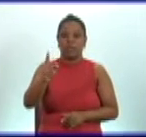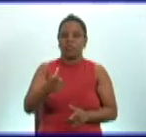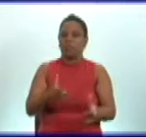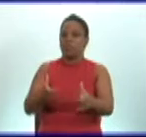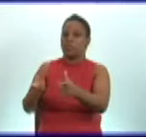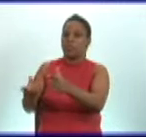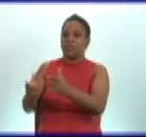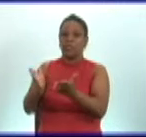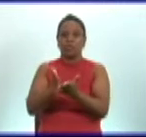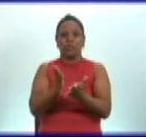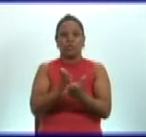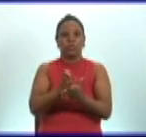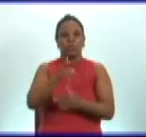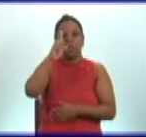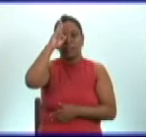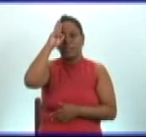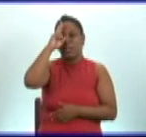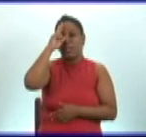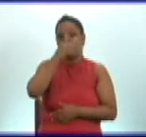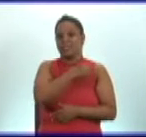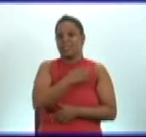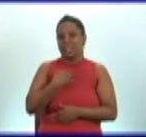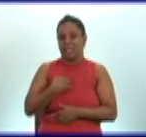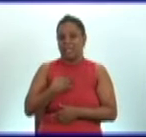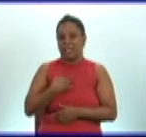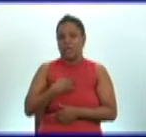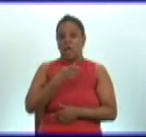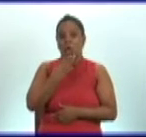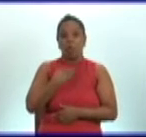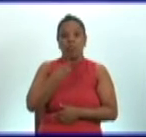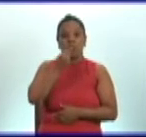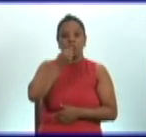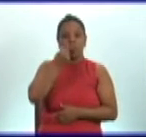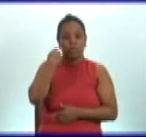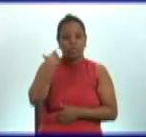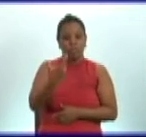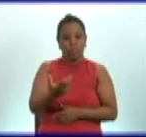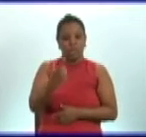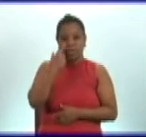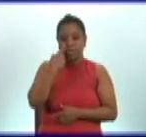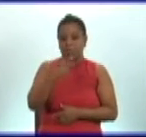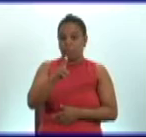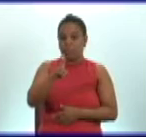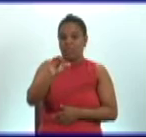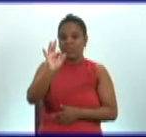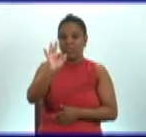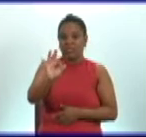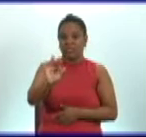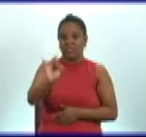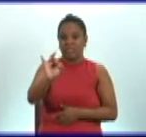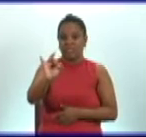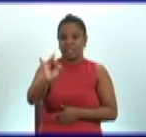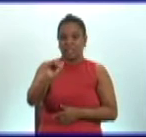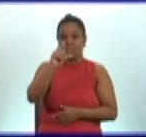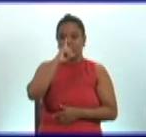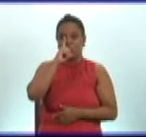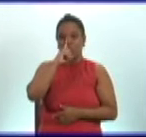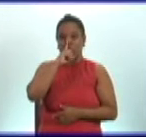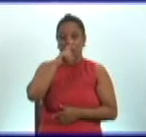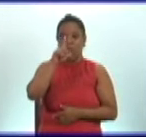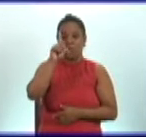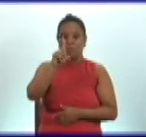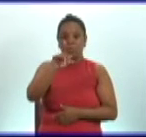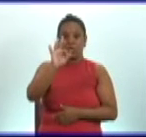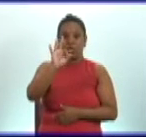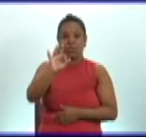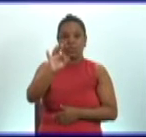medicina. Como pueden ver ustedes en pantalla, el 27 de noviembre de 1871 se va a suceder